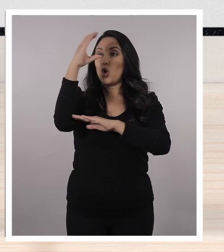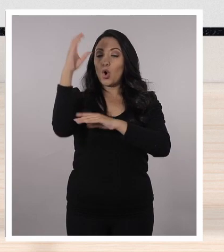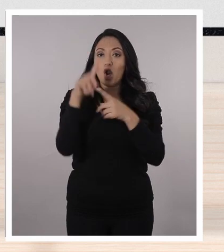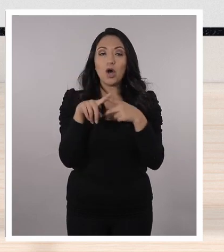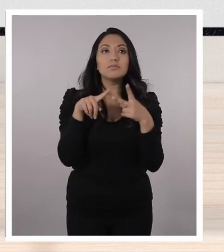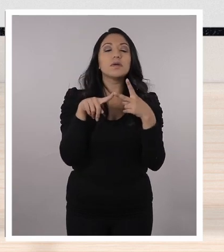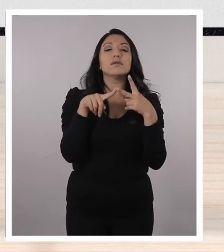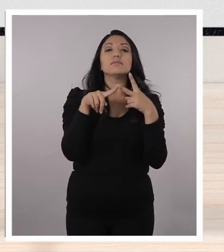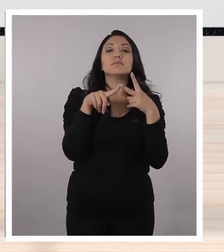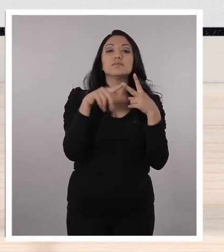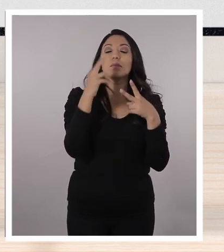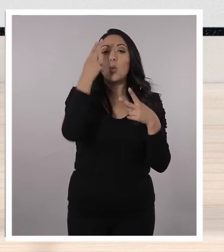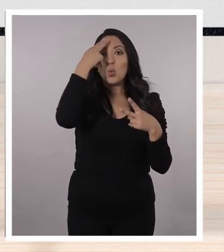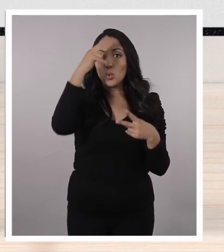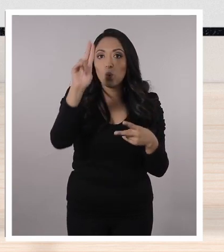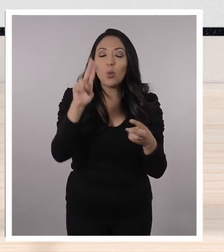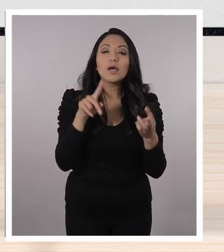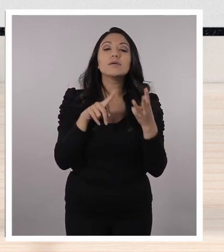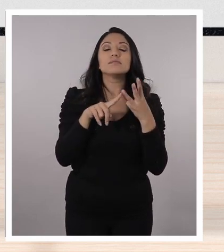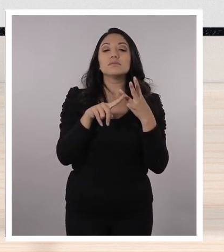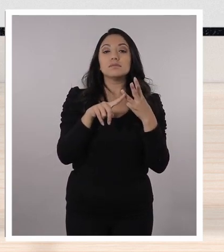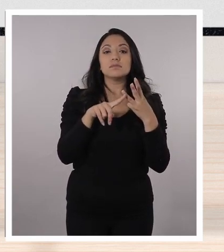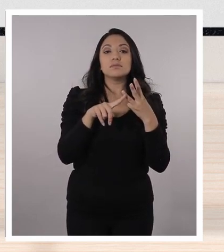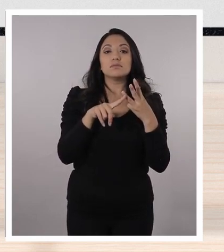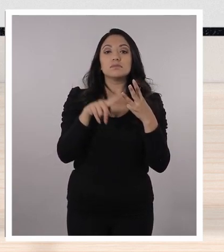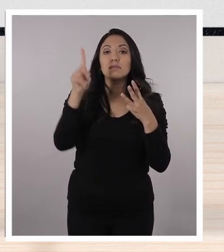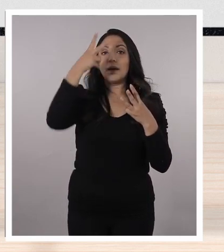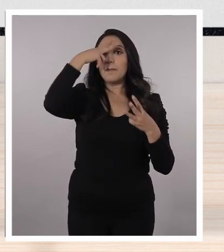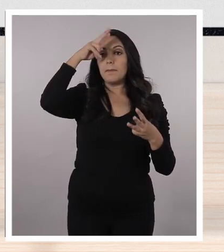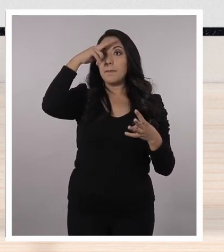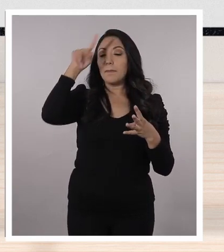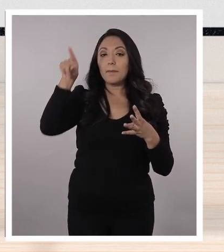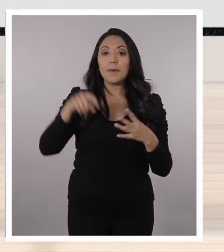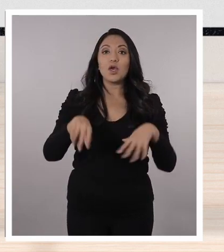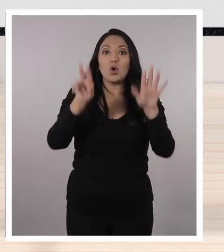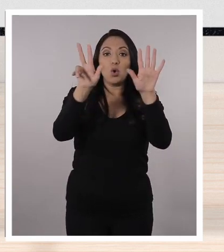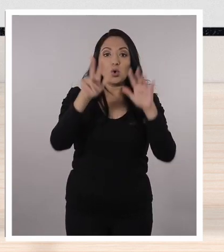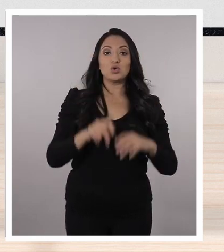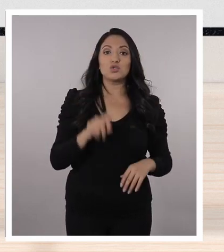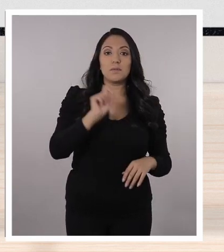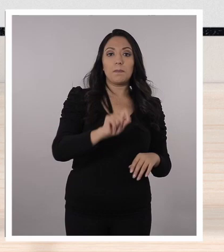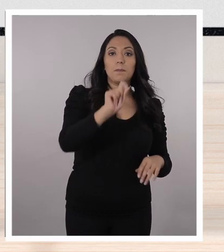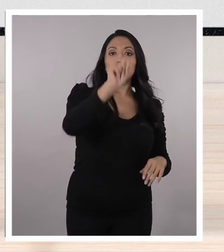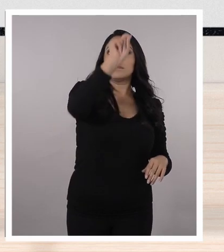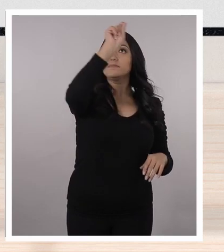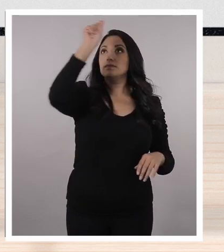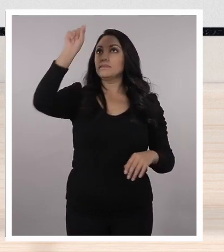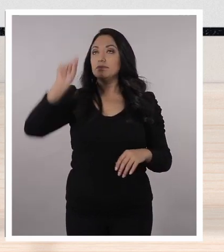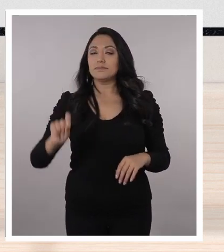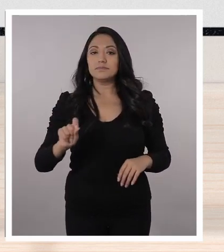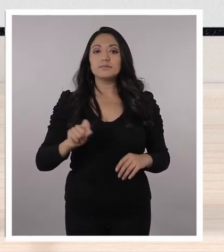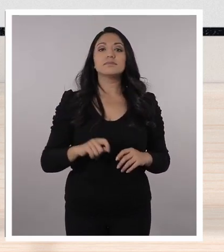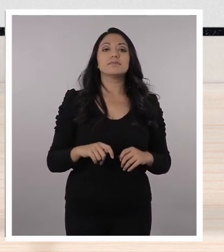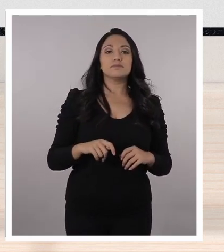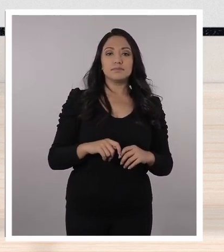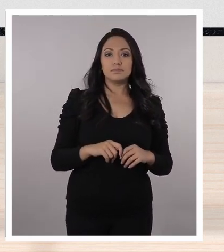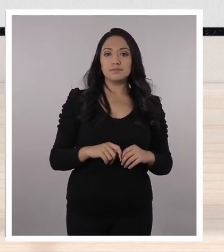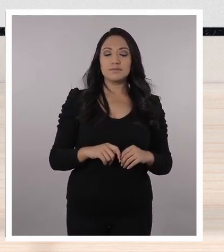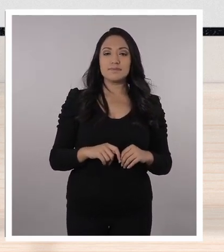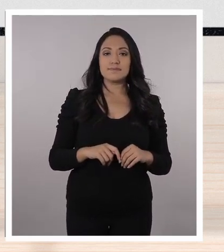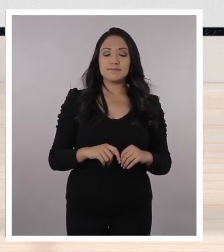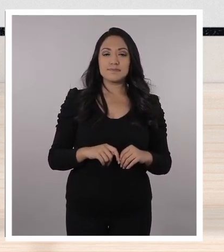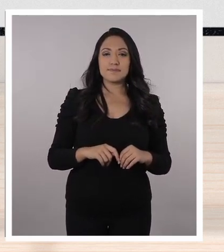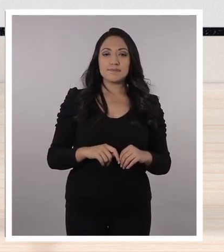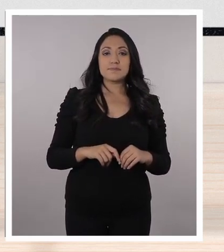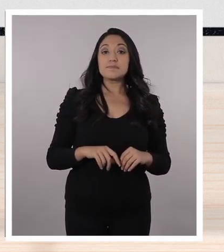Colombia, 5, 5. Uruguay, 2, 2, perfecto. Y México, 8, dibujemos juntos de esta, ¿no es cierto? Que va hasta el